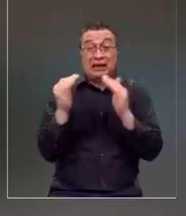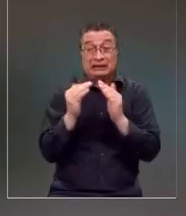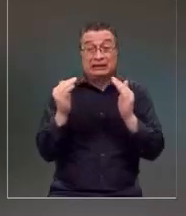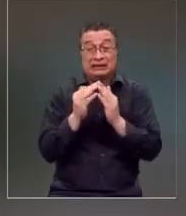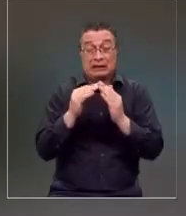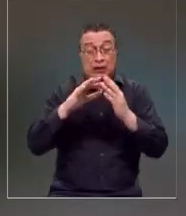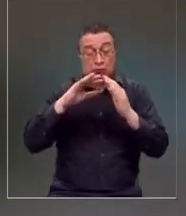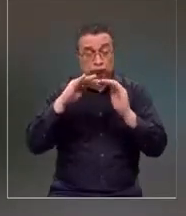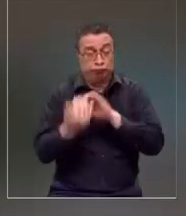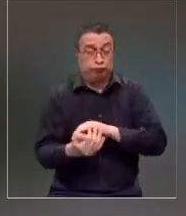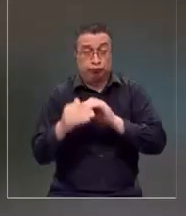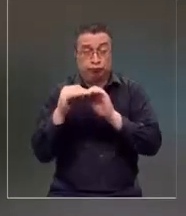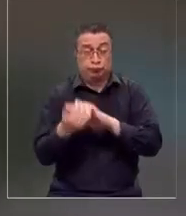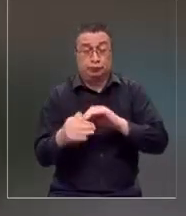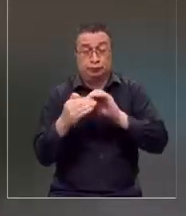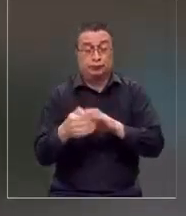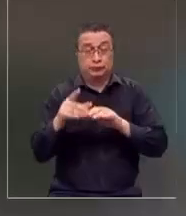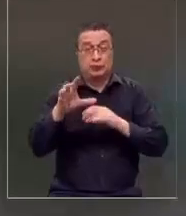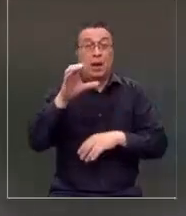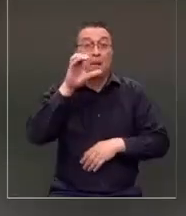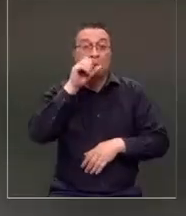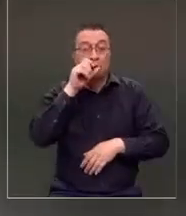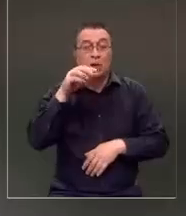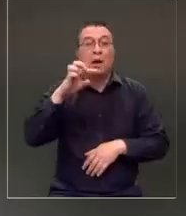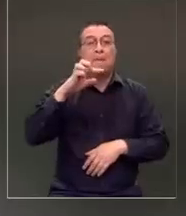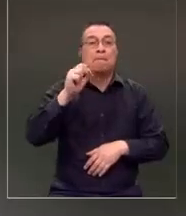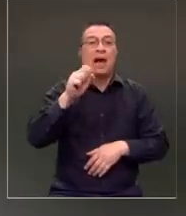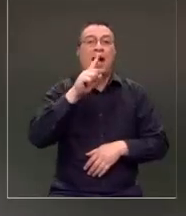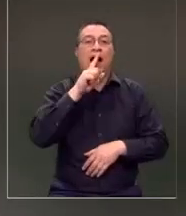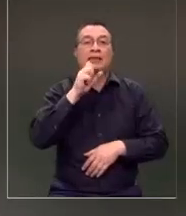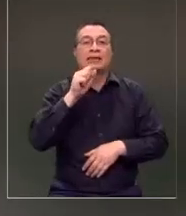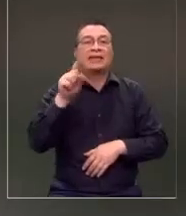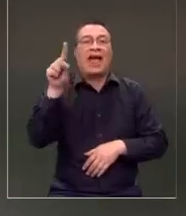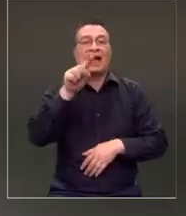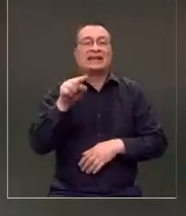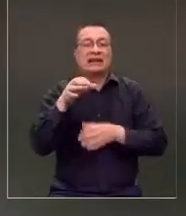quedado sepultadas en la provincia peruana de Pataz. Hay al